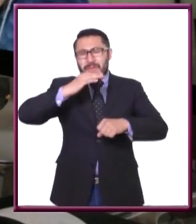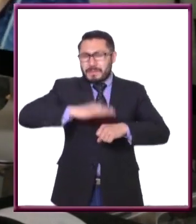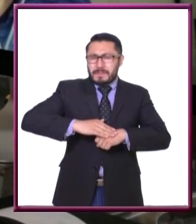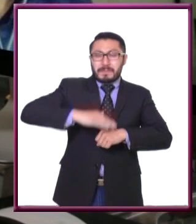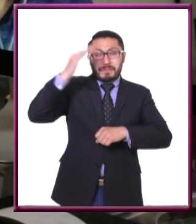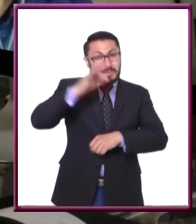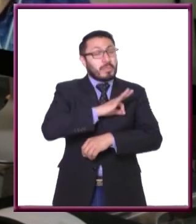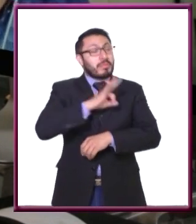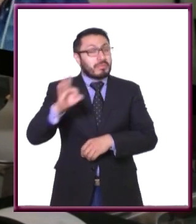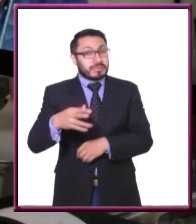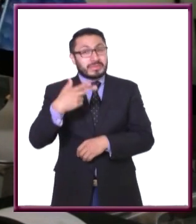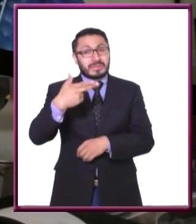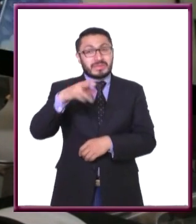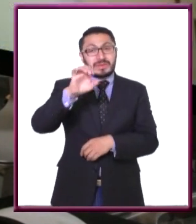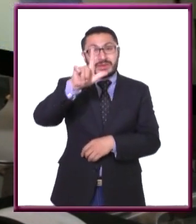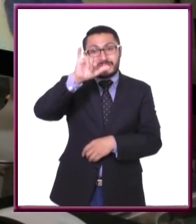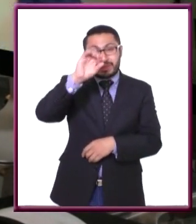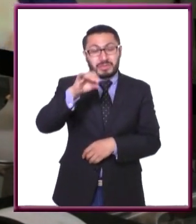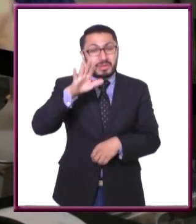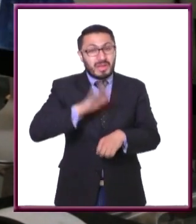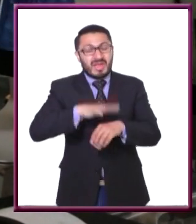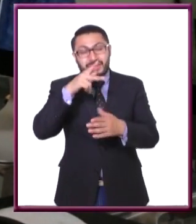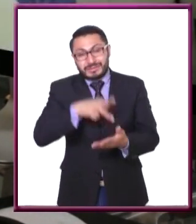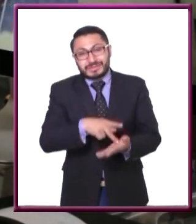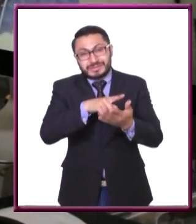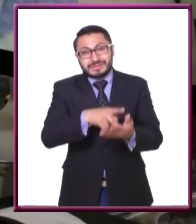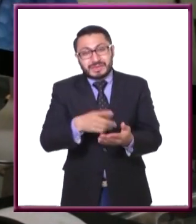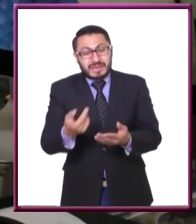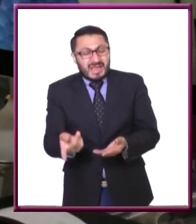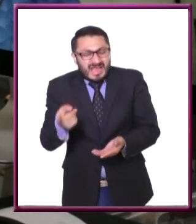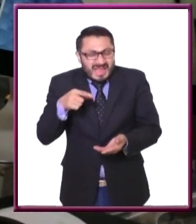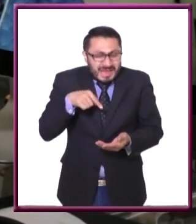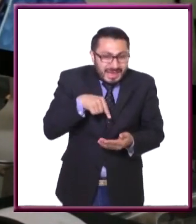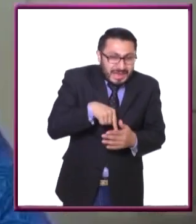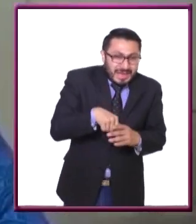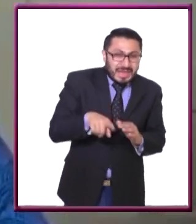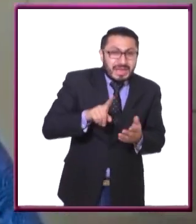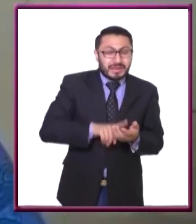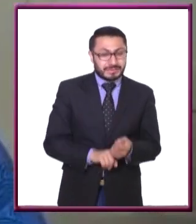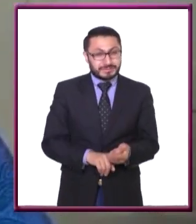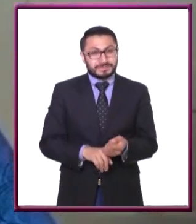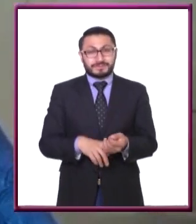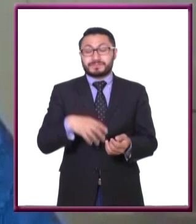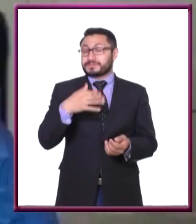o más, el helio, como es un poco más pesado, va a ir más al centro.